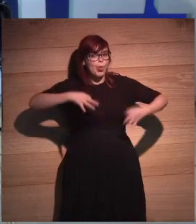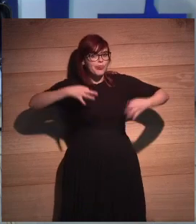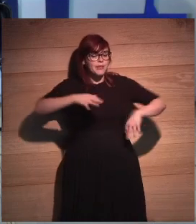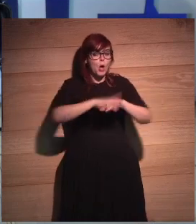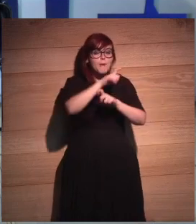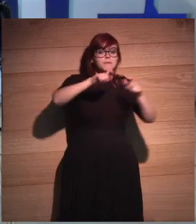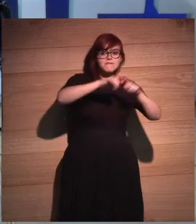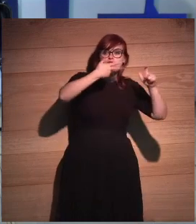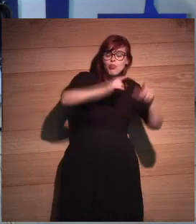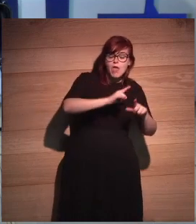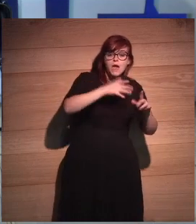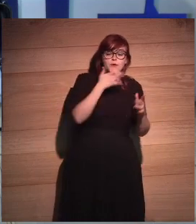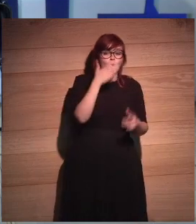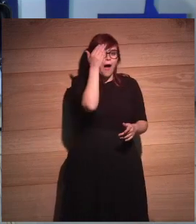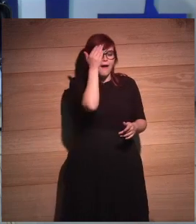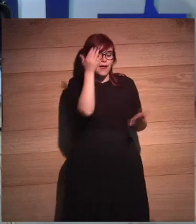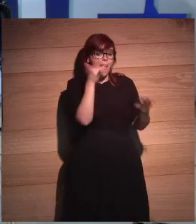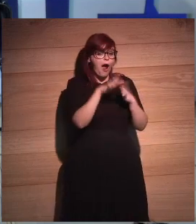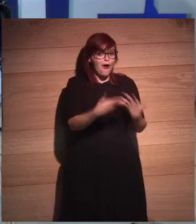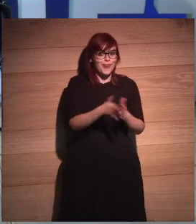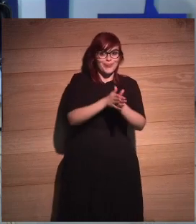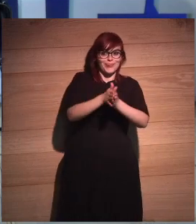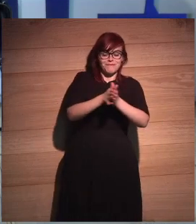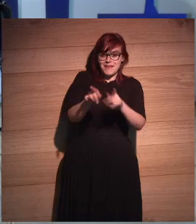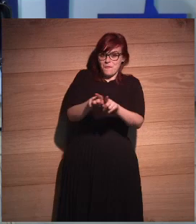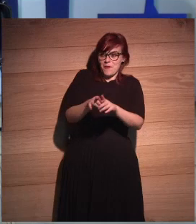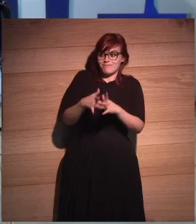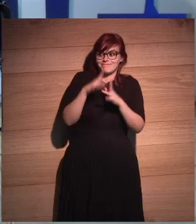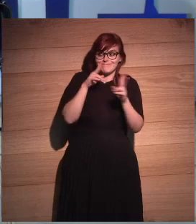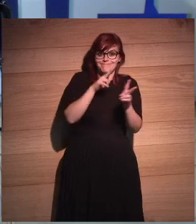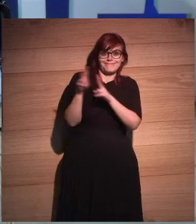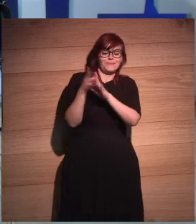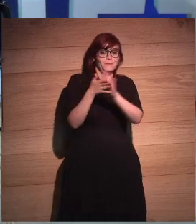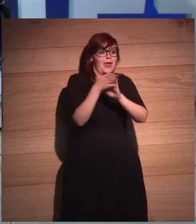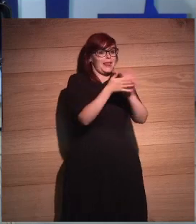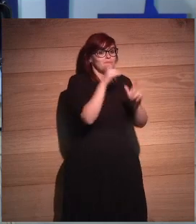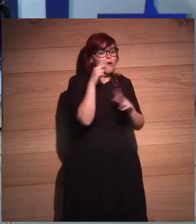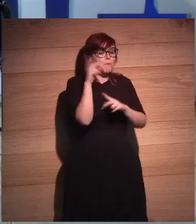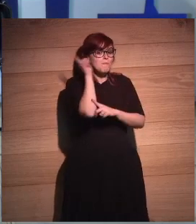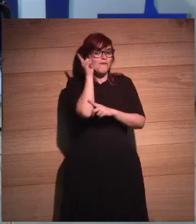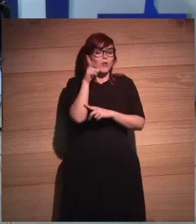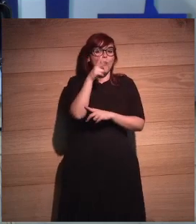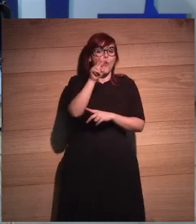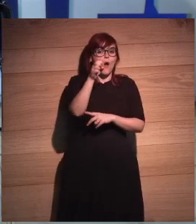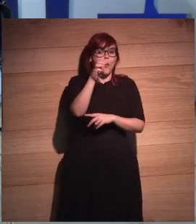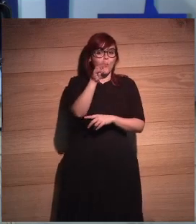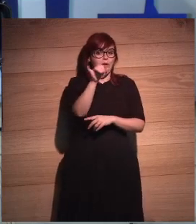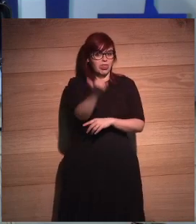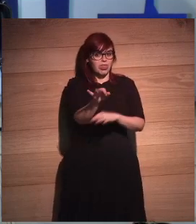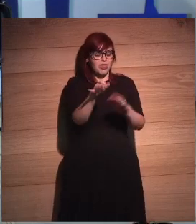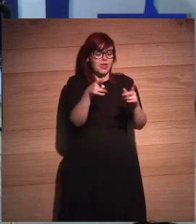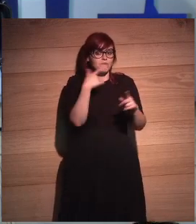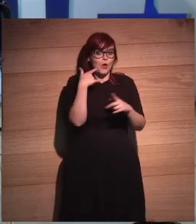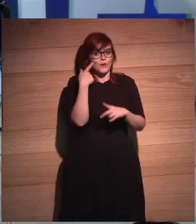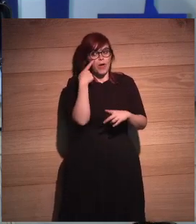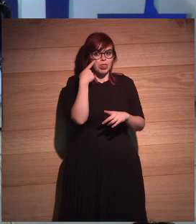todavía no conocía, ¿no? Si yo fuera un hacker, ahora mismo estaría, vamos, mirando mirando esos teléfonos Huawei